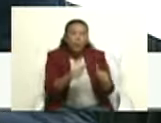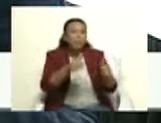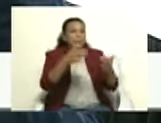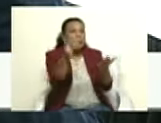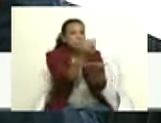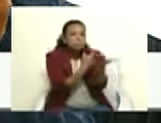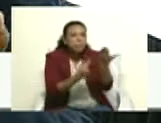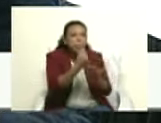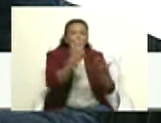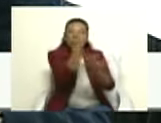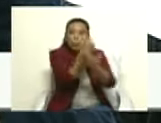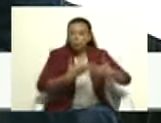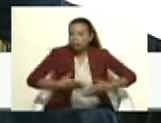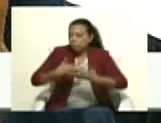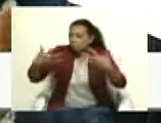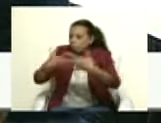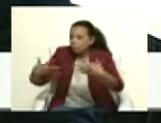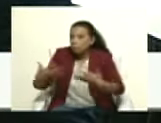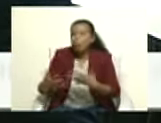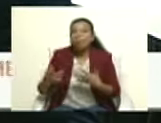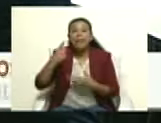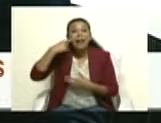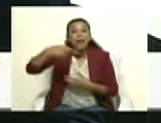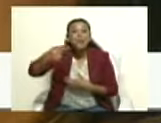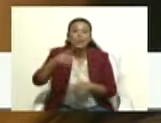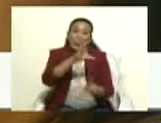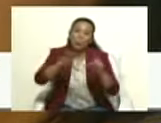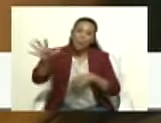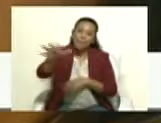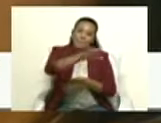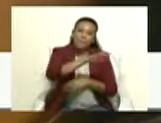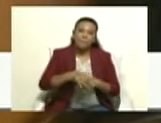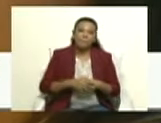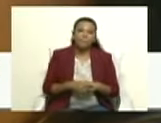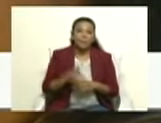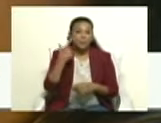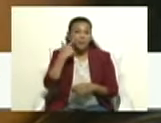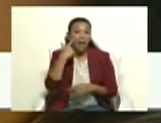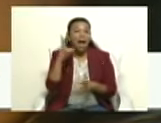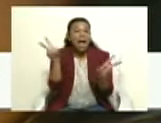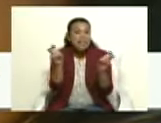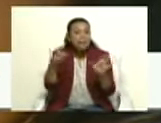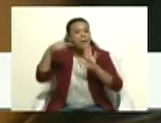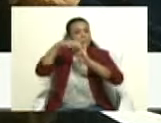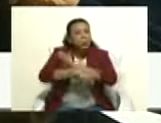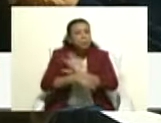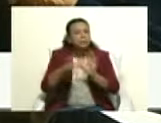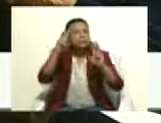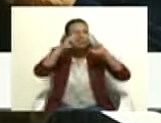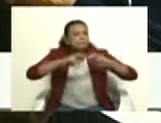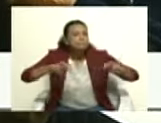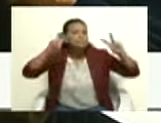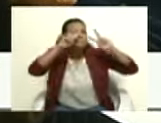cultura, los principios, las tradiciones venezolanas. Para analizar mejor estos temas y